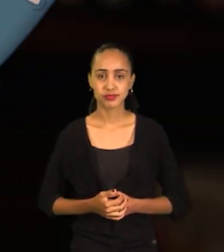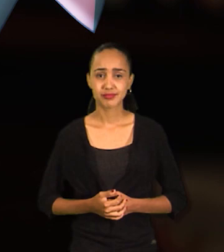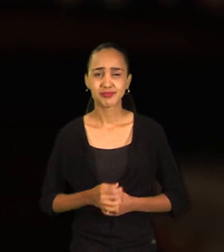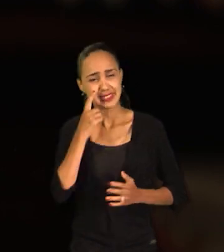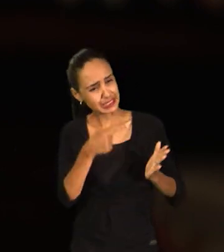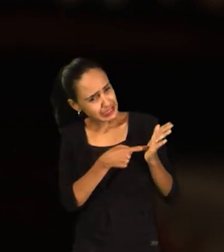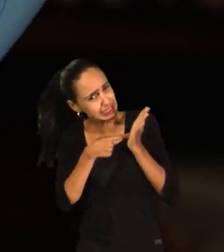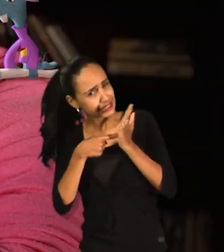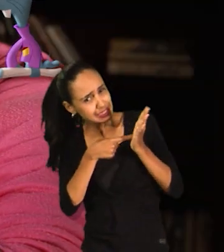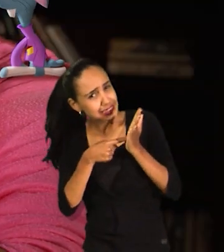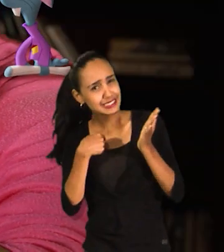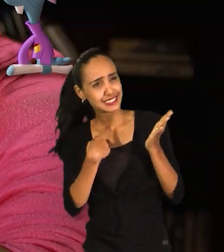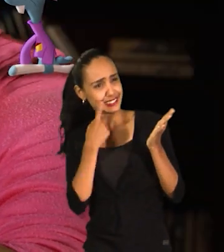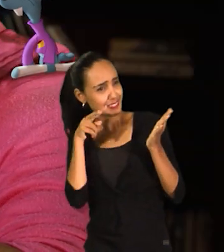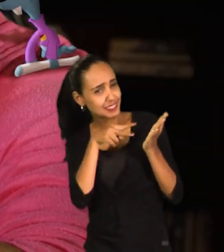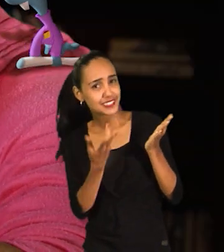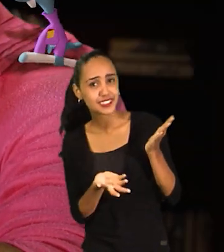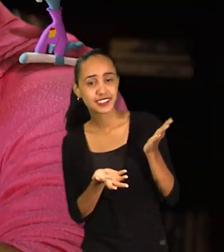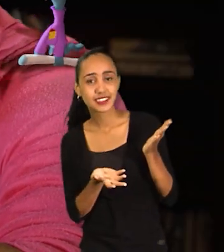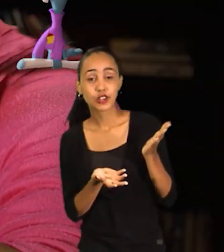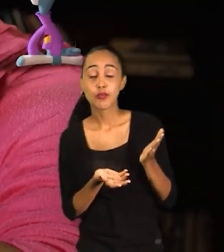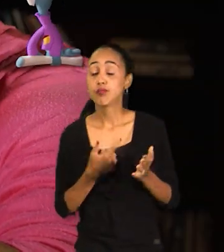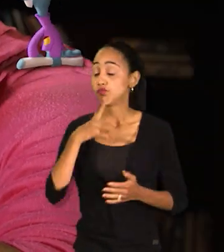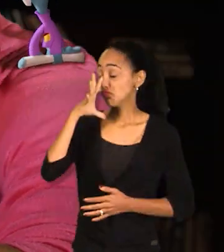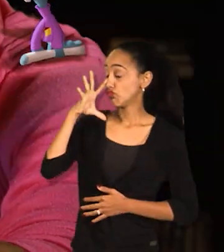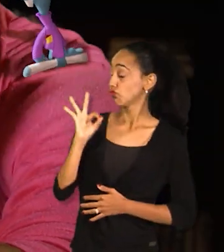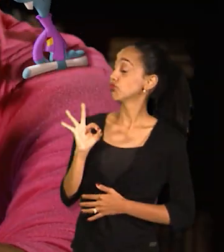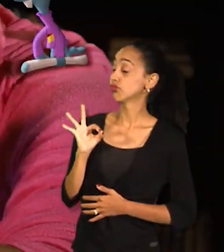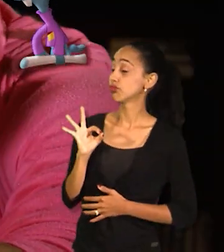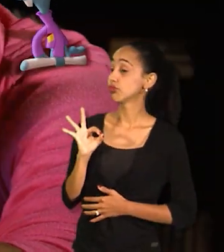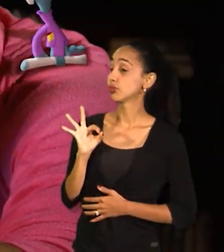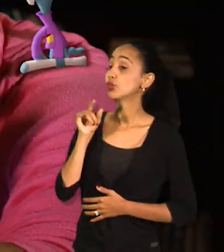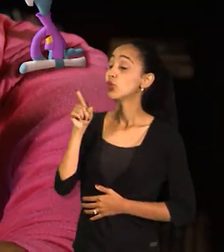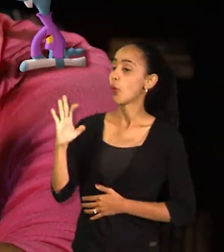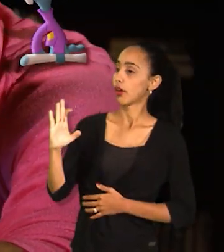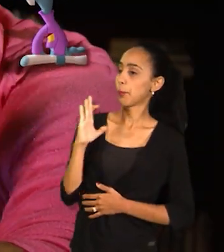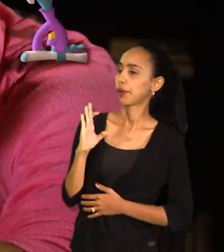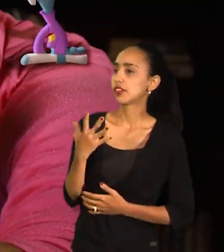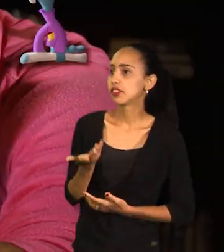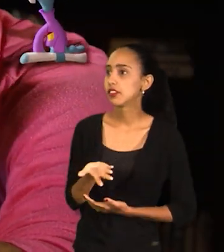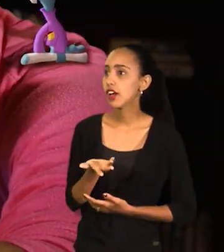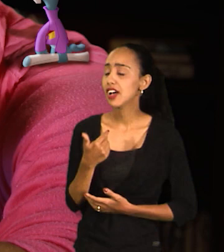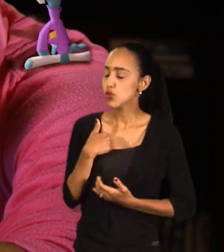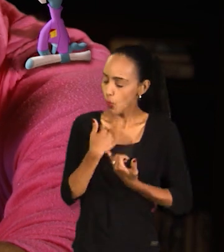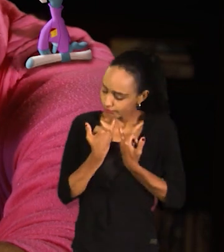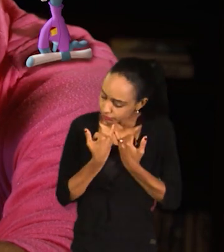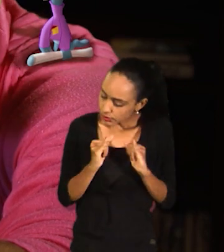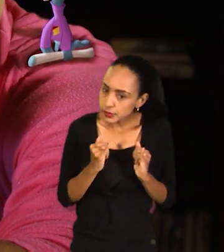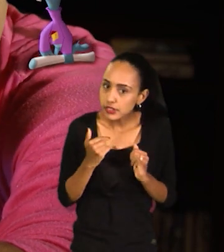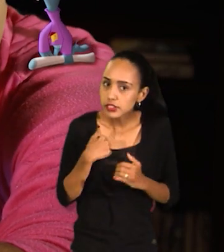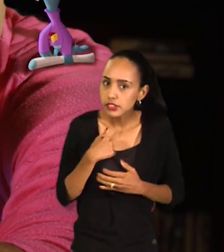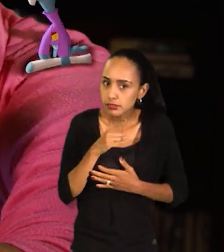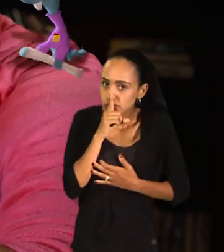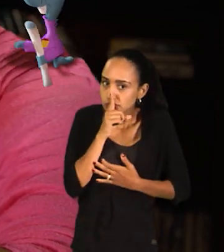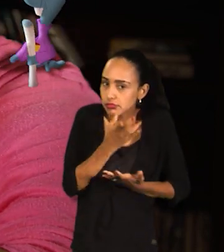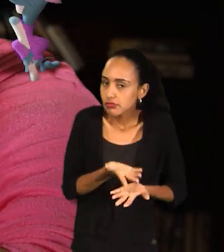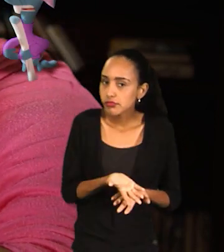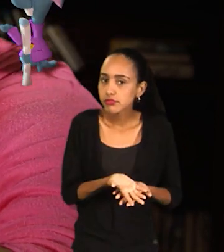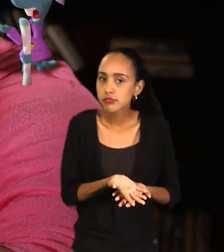Enséñamelo, enséñamelo, enséñamelo. No. Tienes que respetar mis